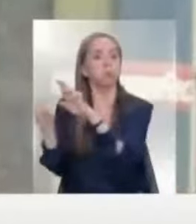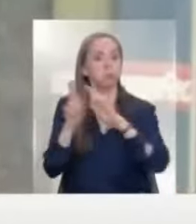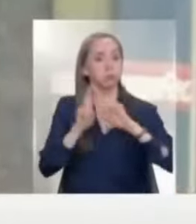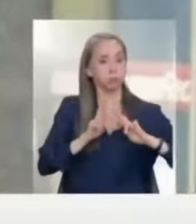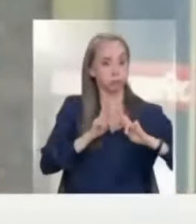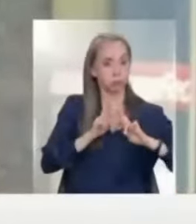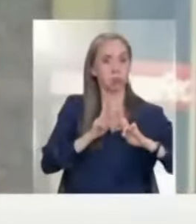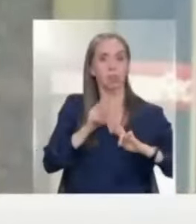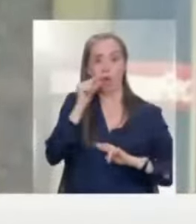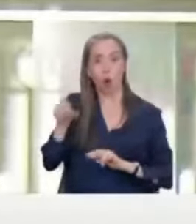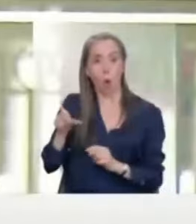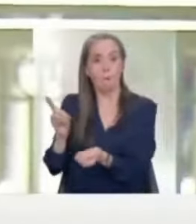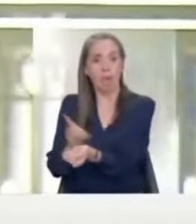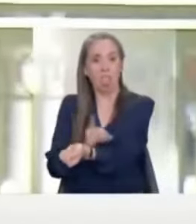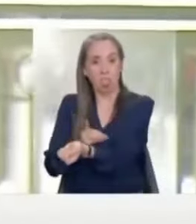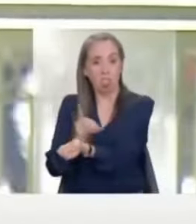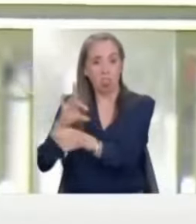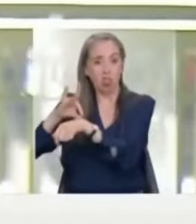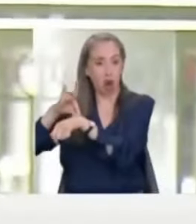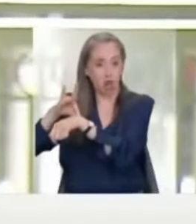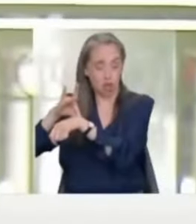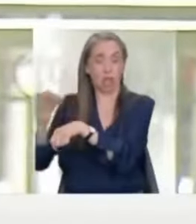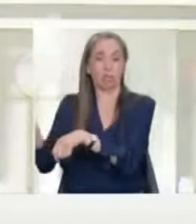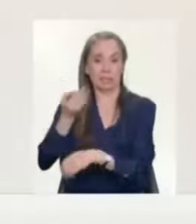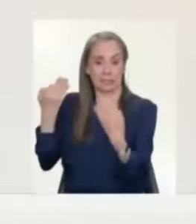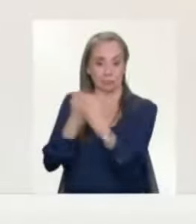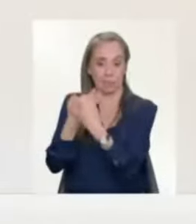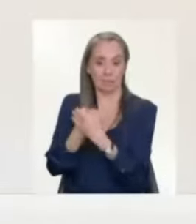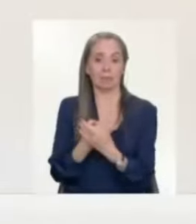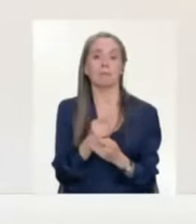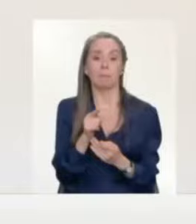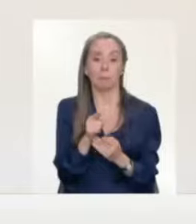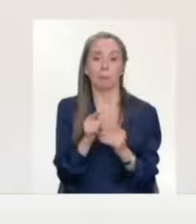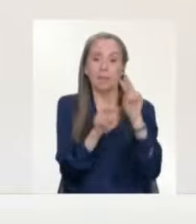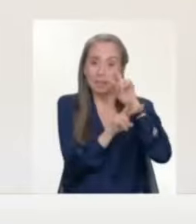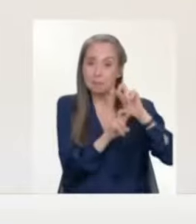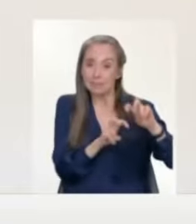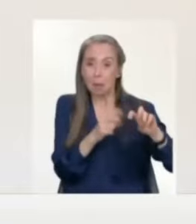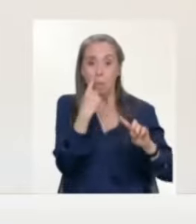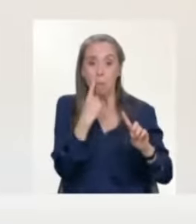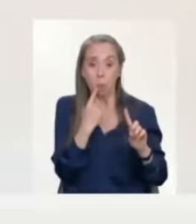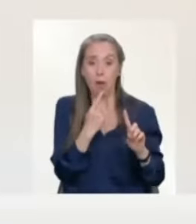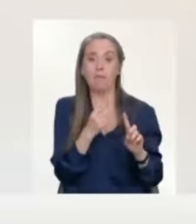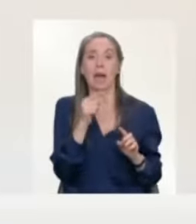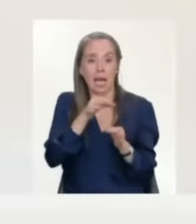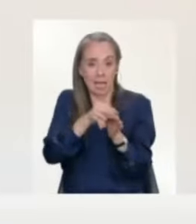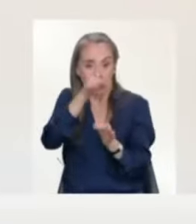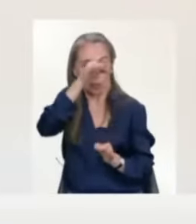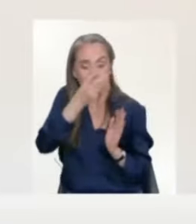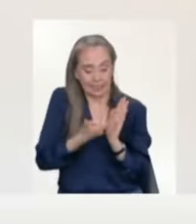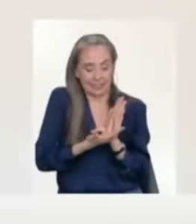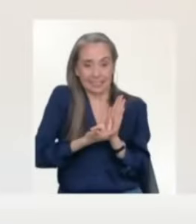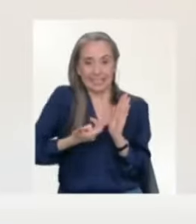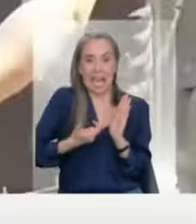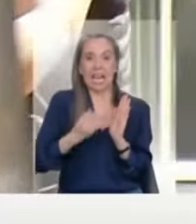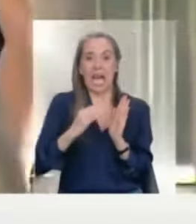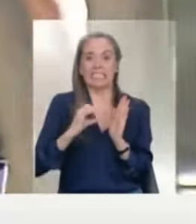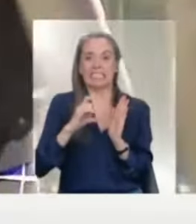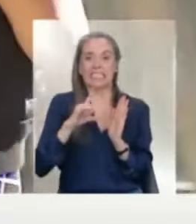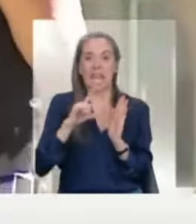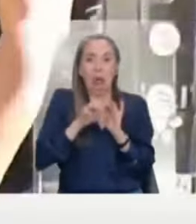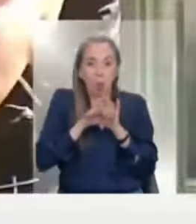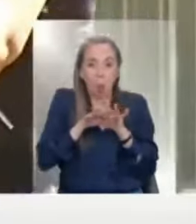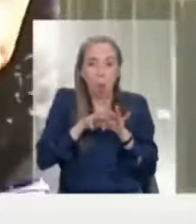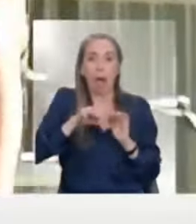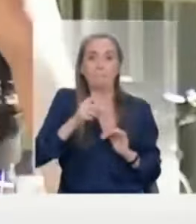lo explica un diabet el tratamiento que ofrece este estudio consiste en transplantar células madres las células madre